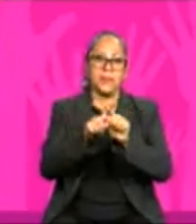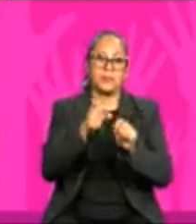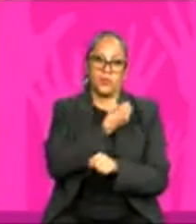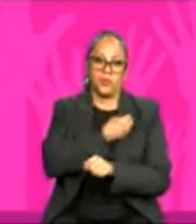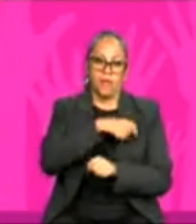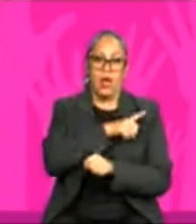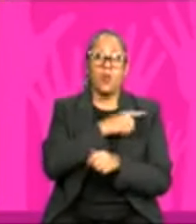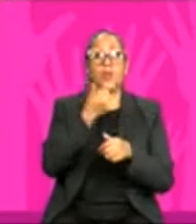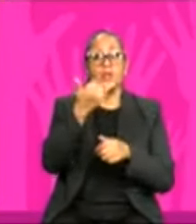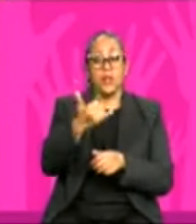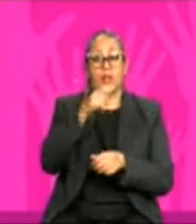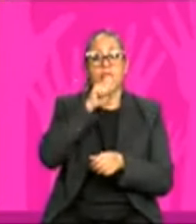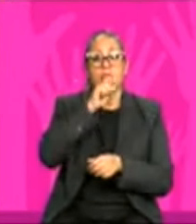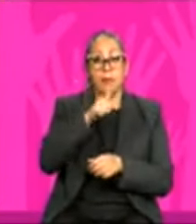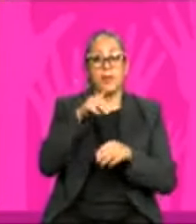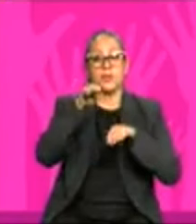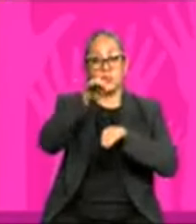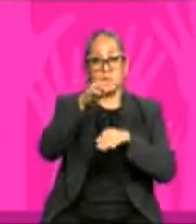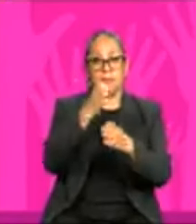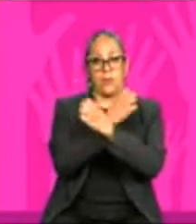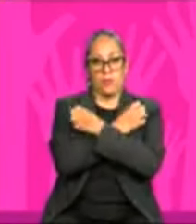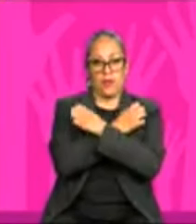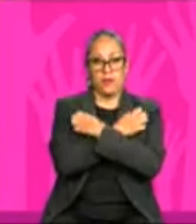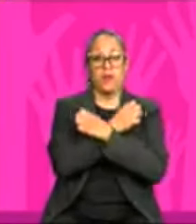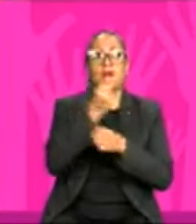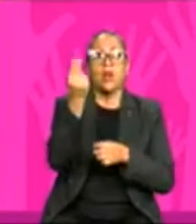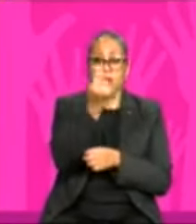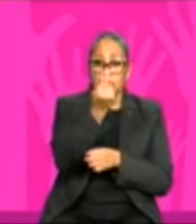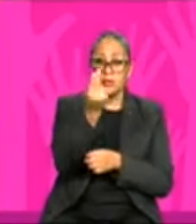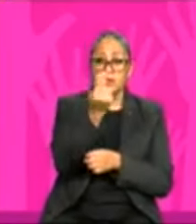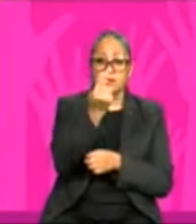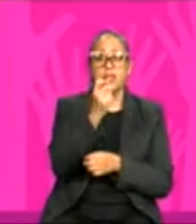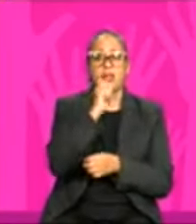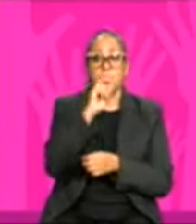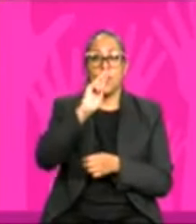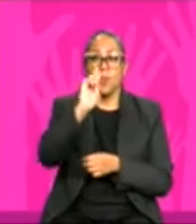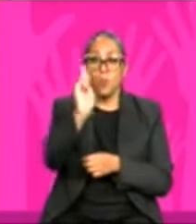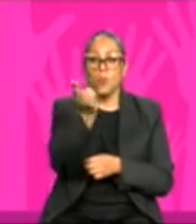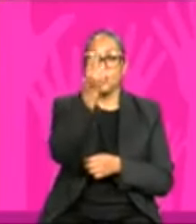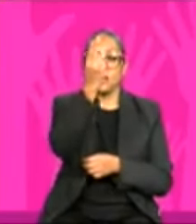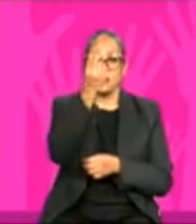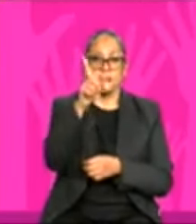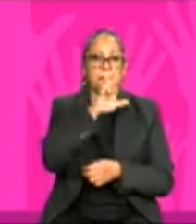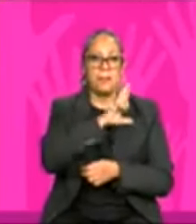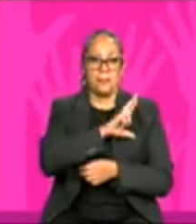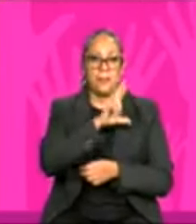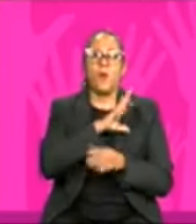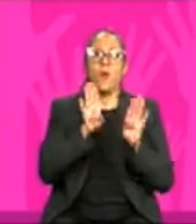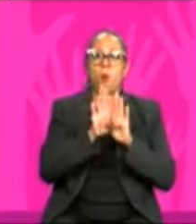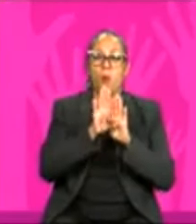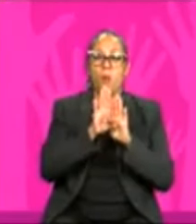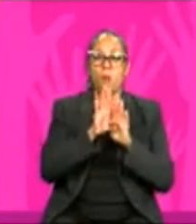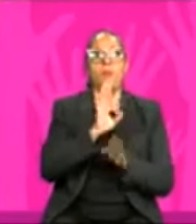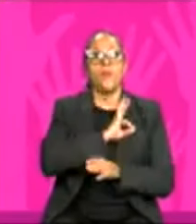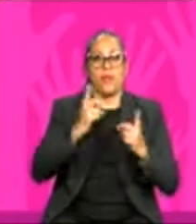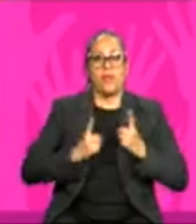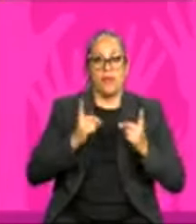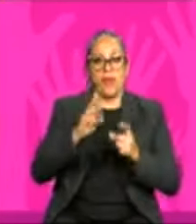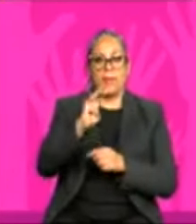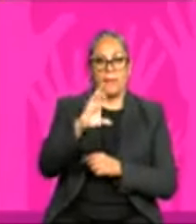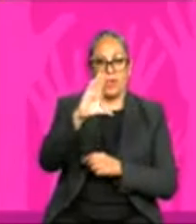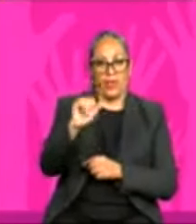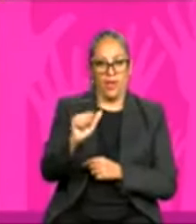materia educativa vamos a ampliar la cobertura de universidades privadas a través de becas. Incrementaremos